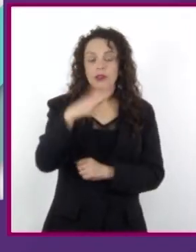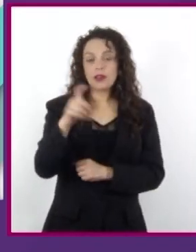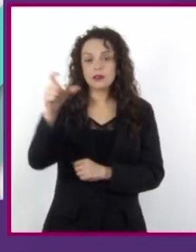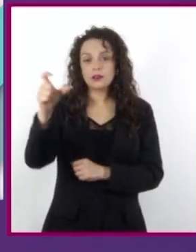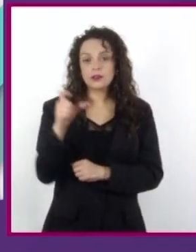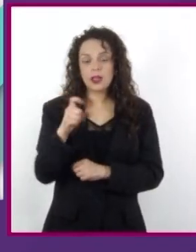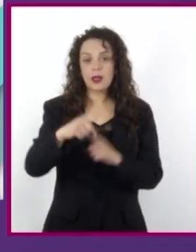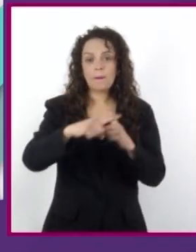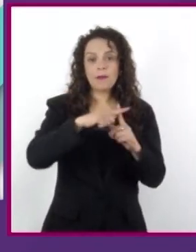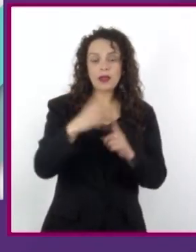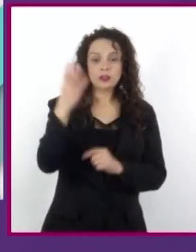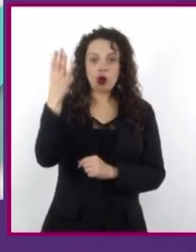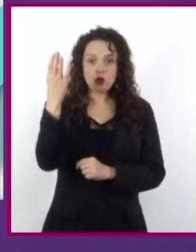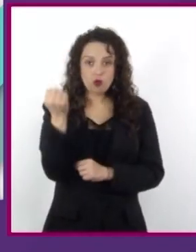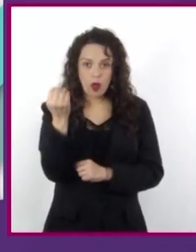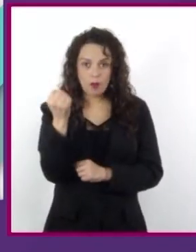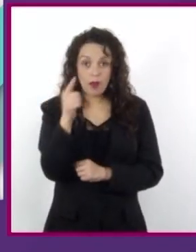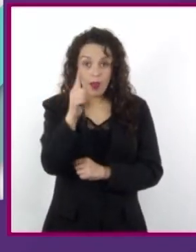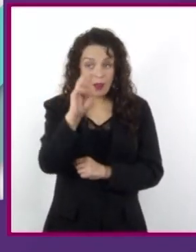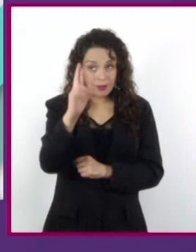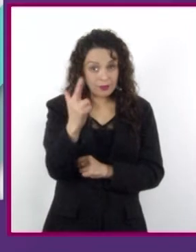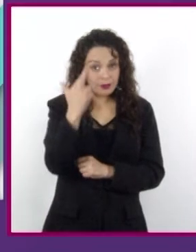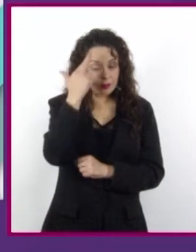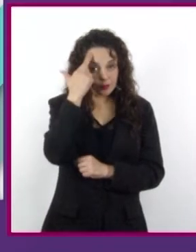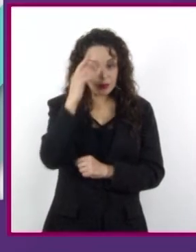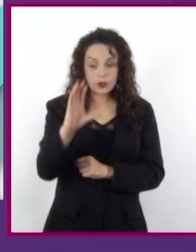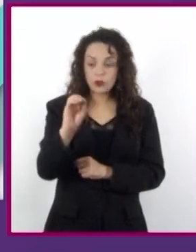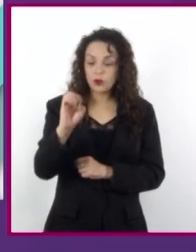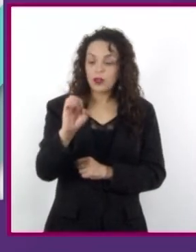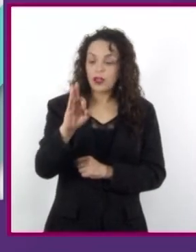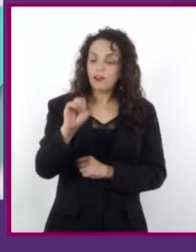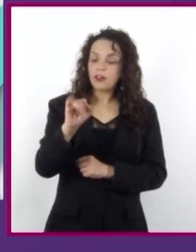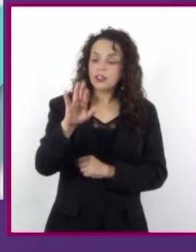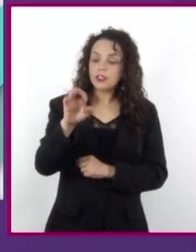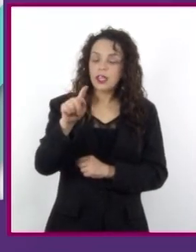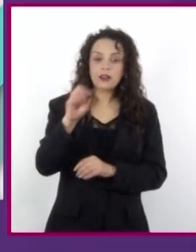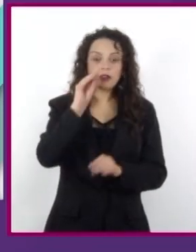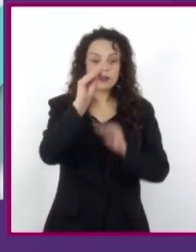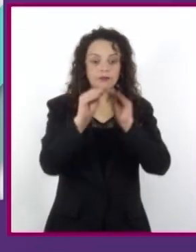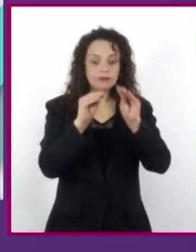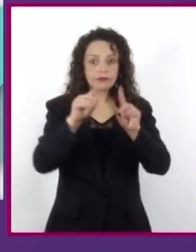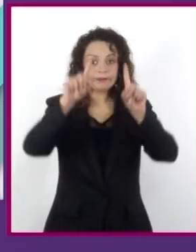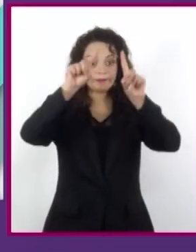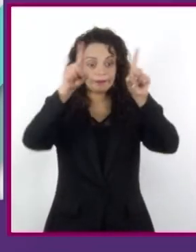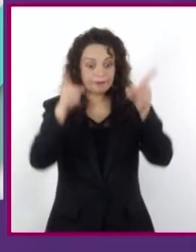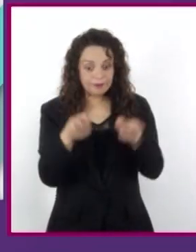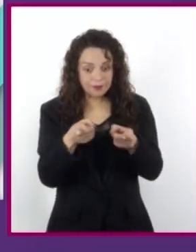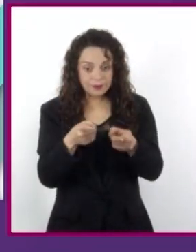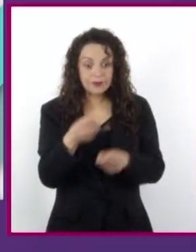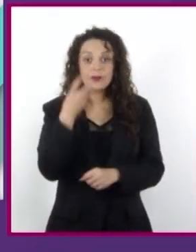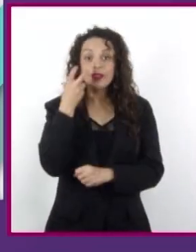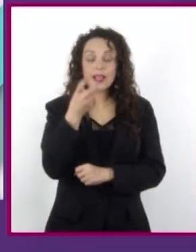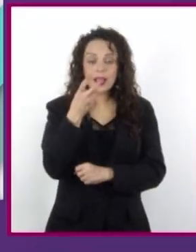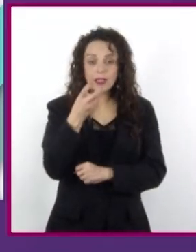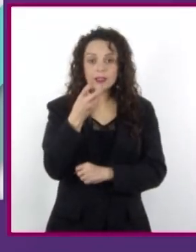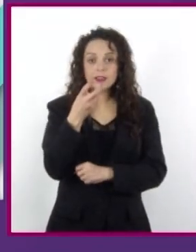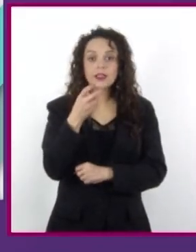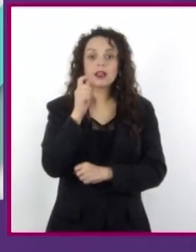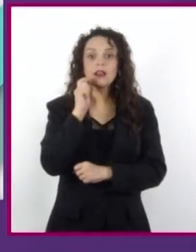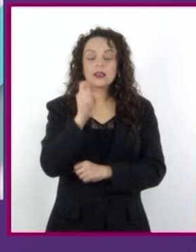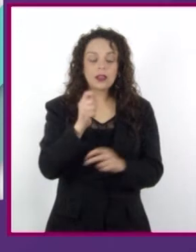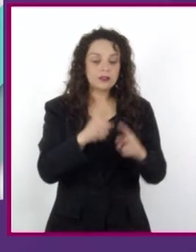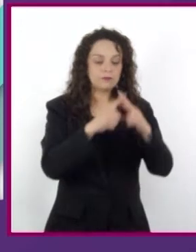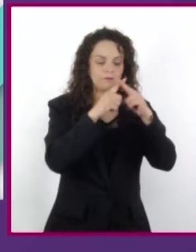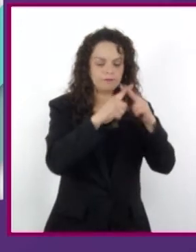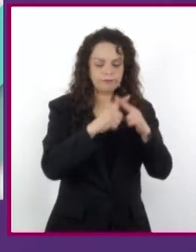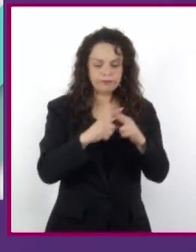9. Recuerden, los coeficientes que se escriben entre los paréntesis son los que sobran del cálculo